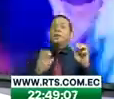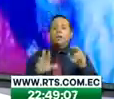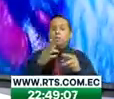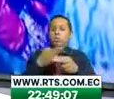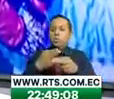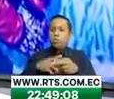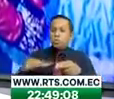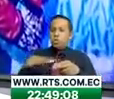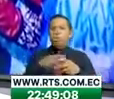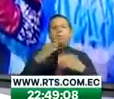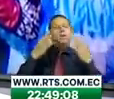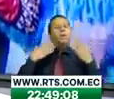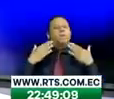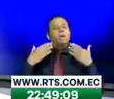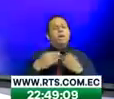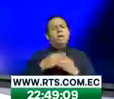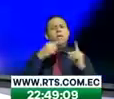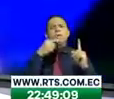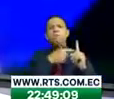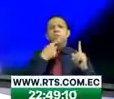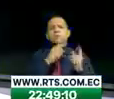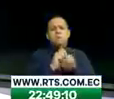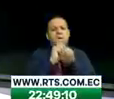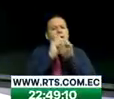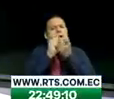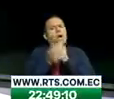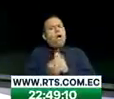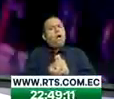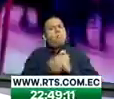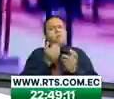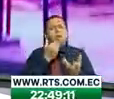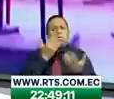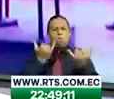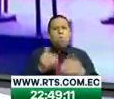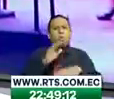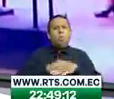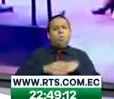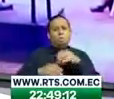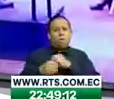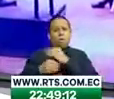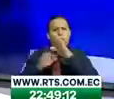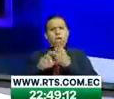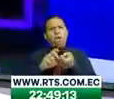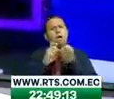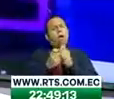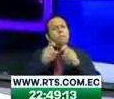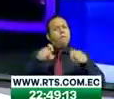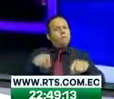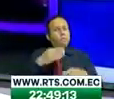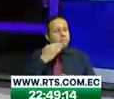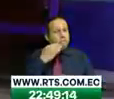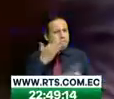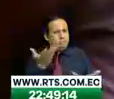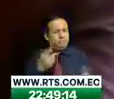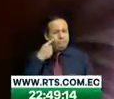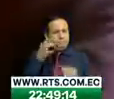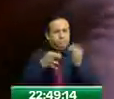adaptarse de forma personal y artística ante la nueva realidad ocasionada por la pandemia. Veamos.